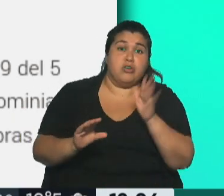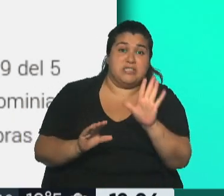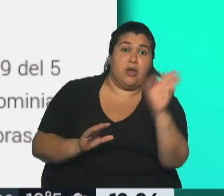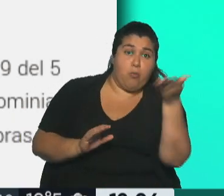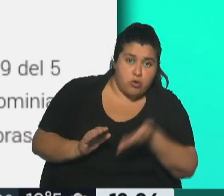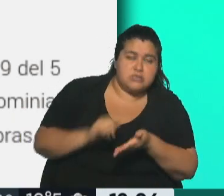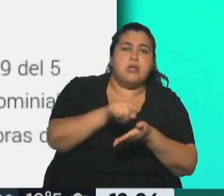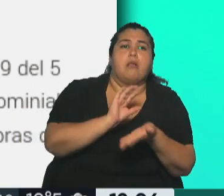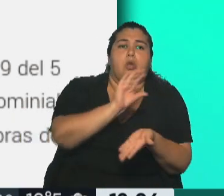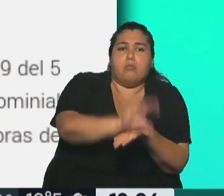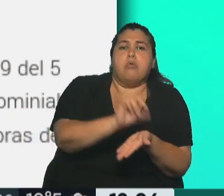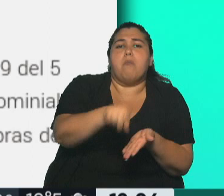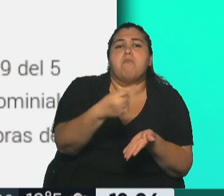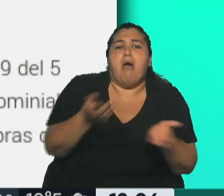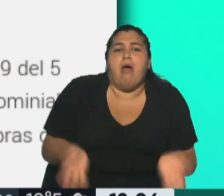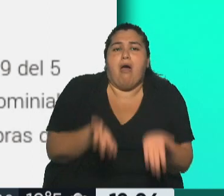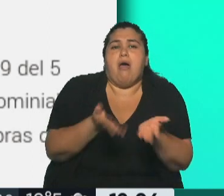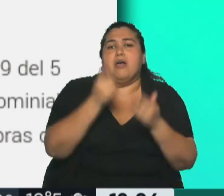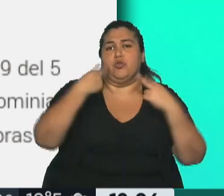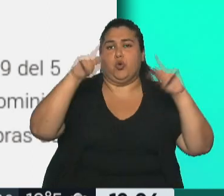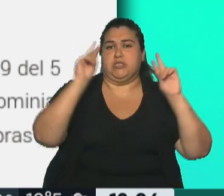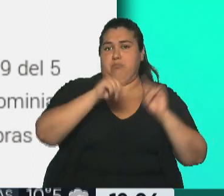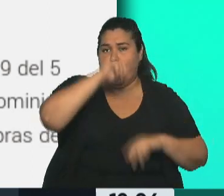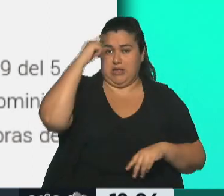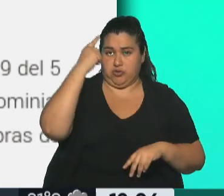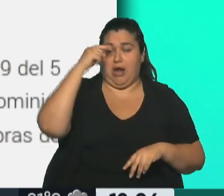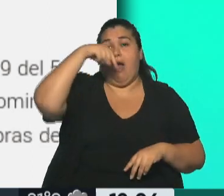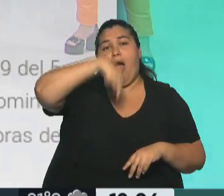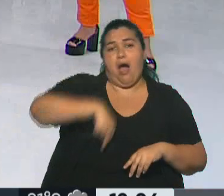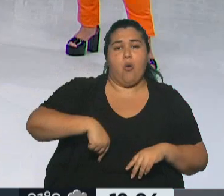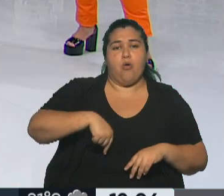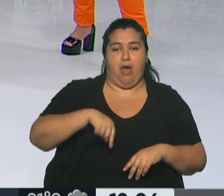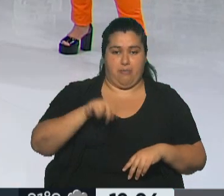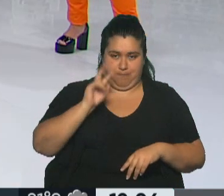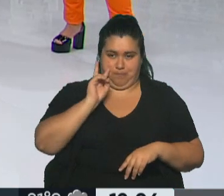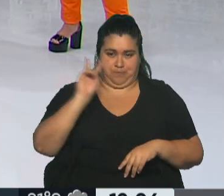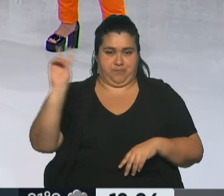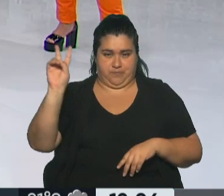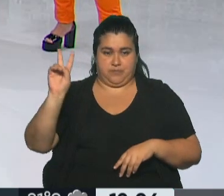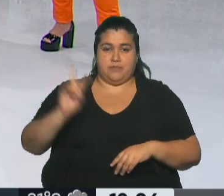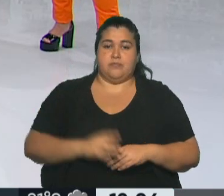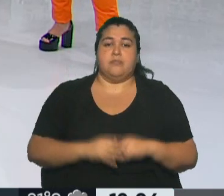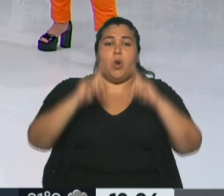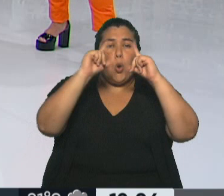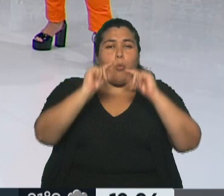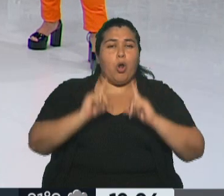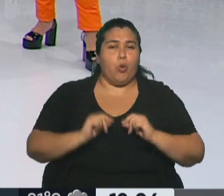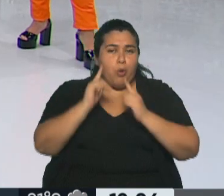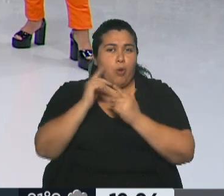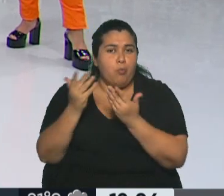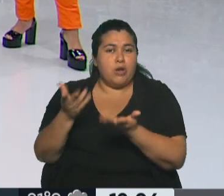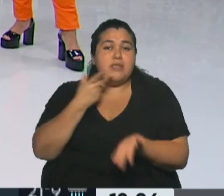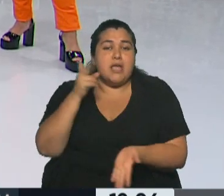mantenga para el fomento del turismo nacional pero rápidamente a ver seguimos este mostrando números de este